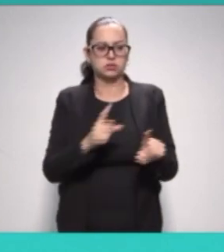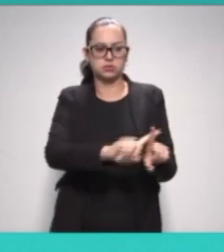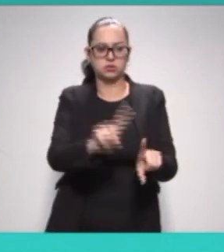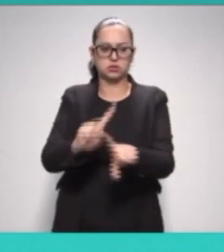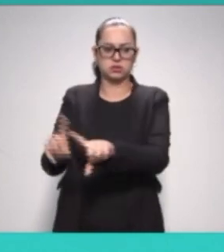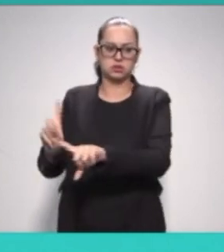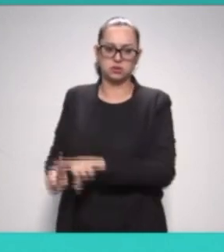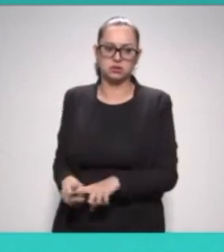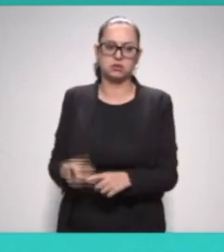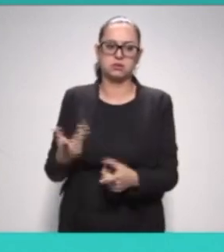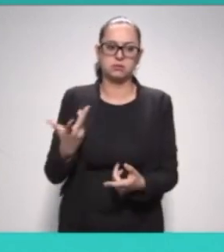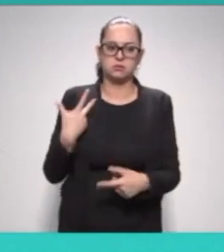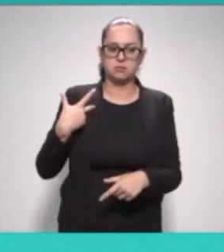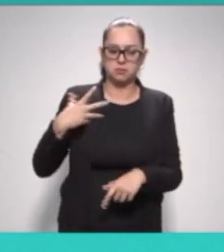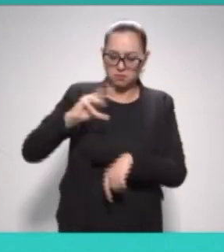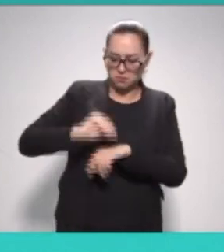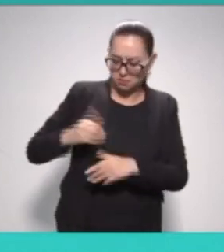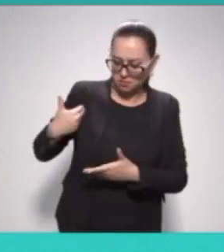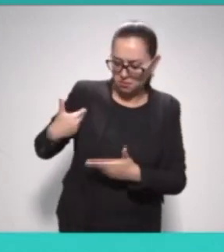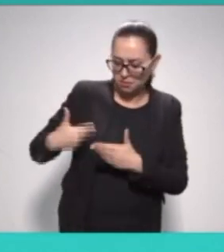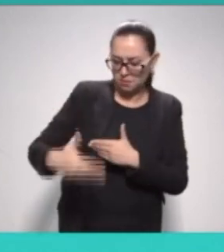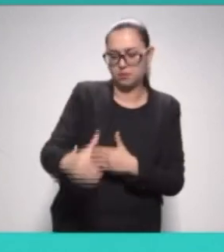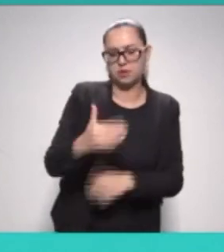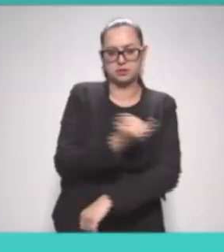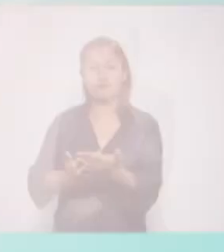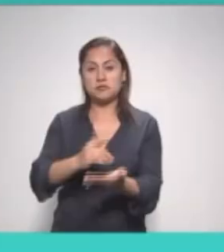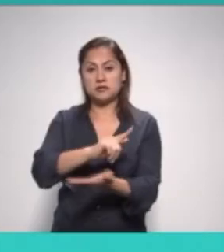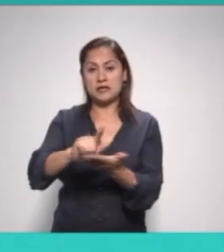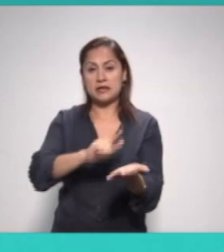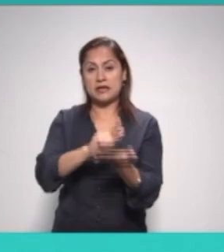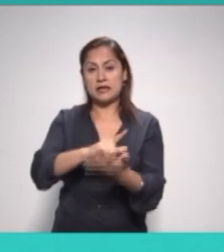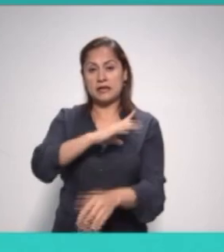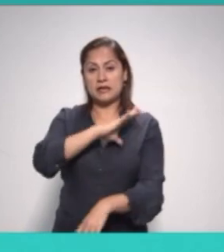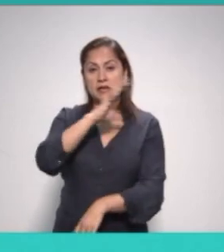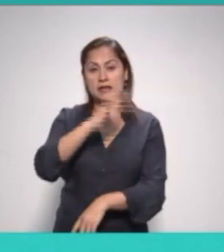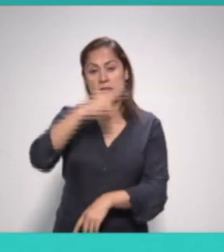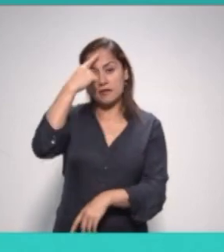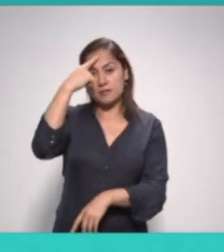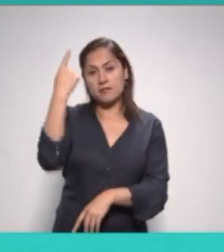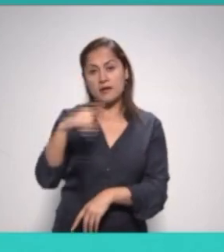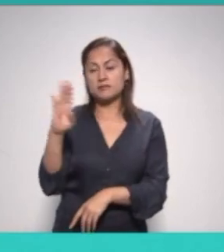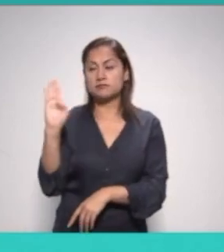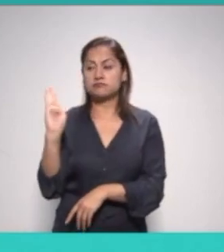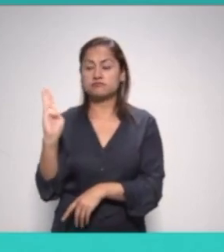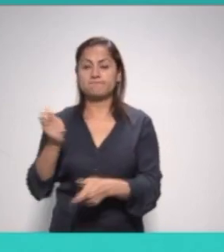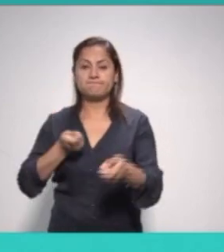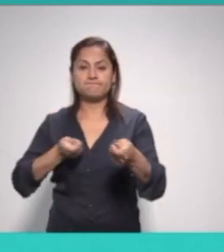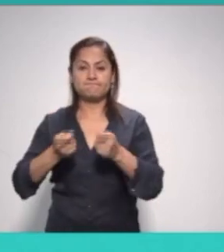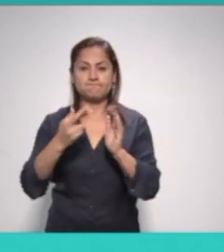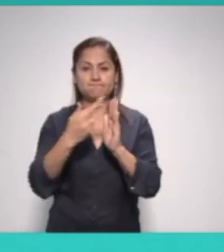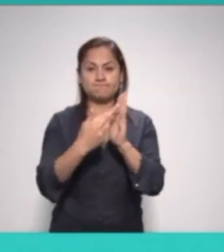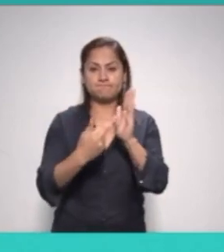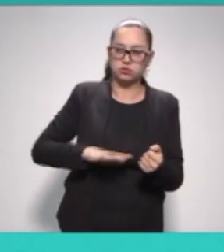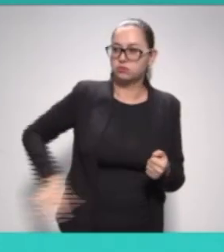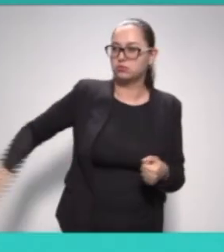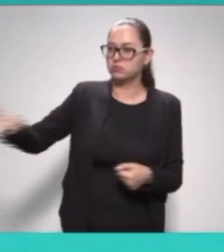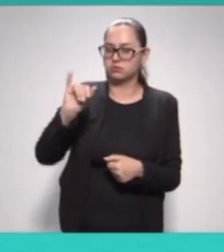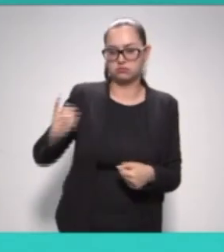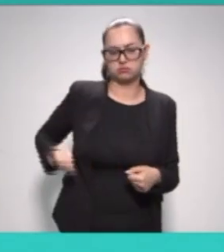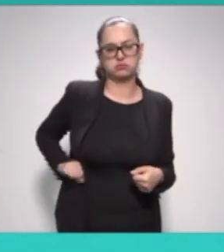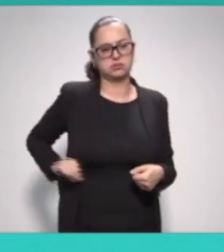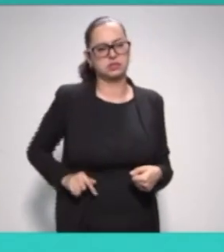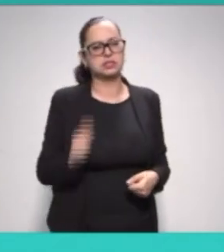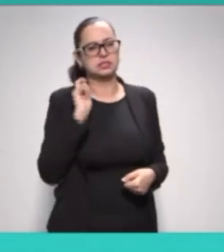el caso autorizado en el presupuesto de la alcaldía está calco así el pleno del inah y revocó la respuesta de la secretaria de administración y